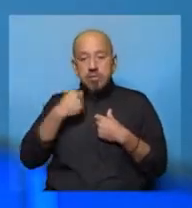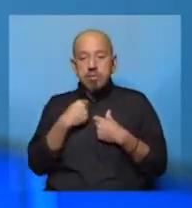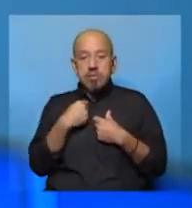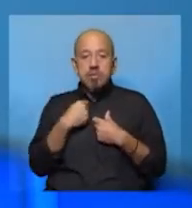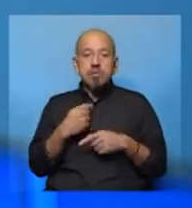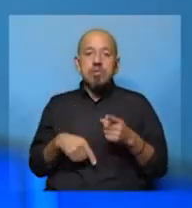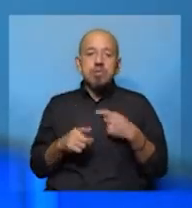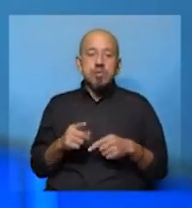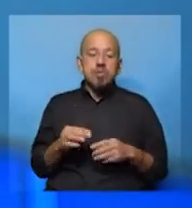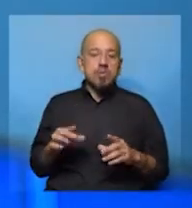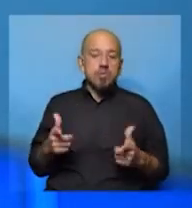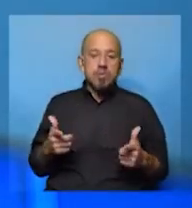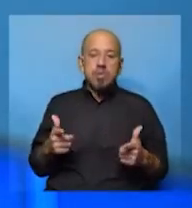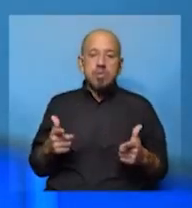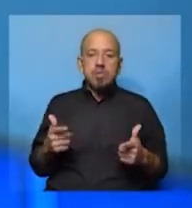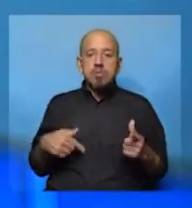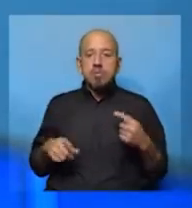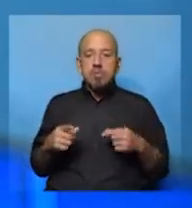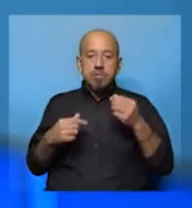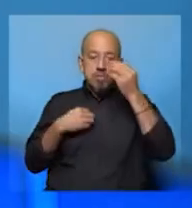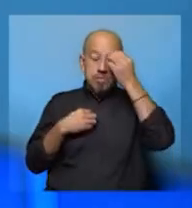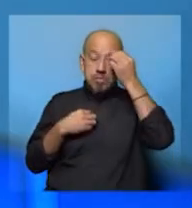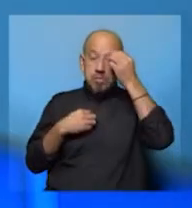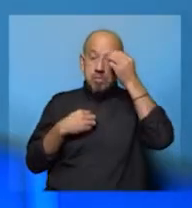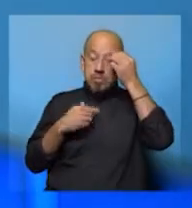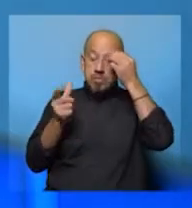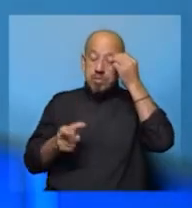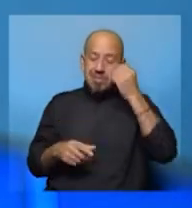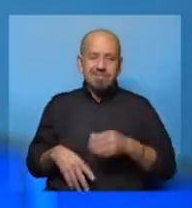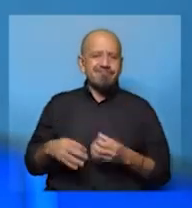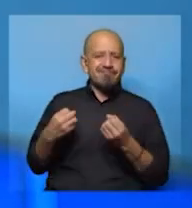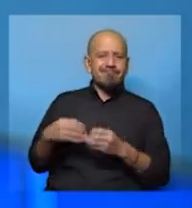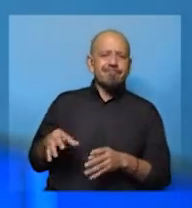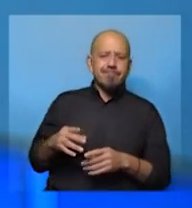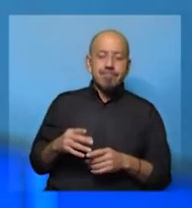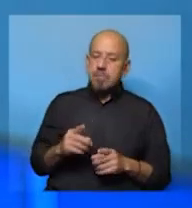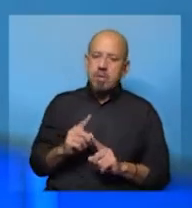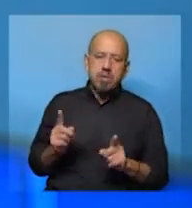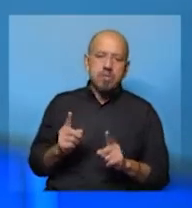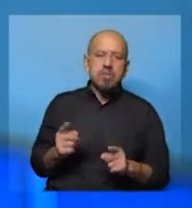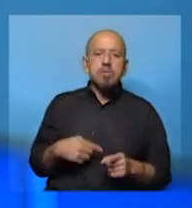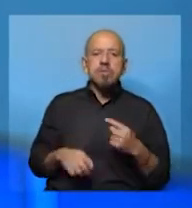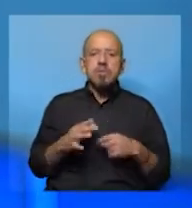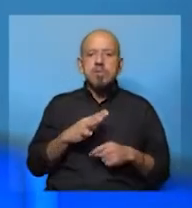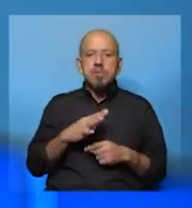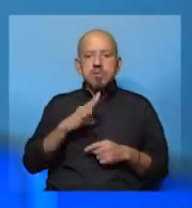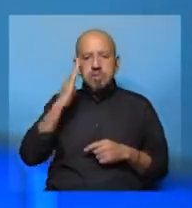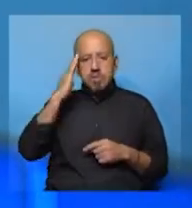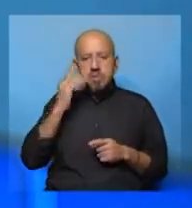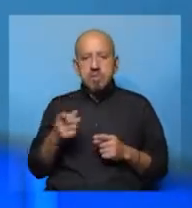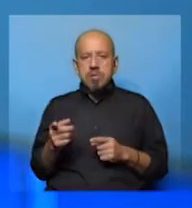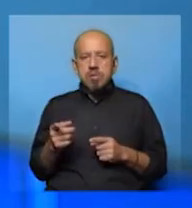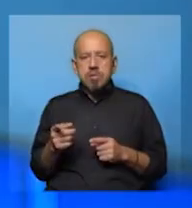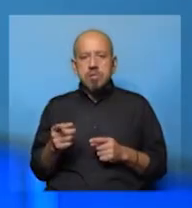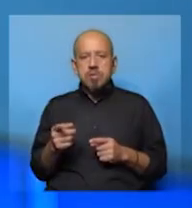no es decir no hay una humanidad desechable y creo que tenemos que ser conscientes de eso no el